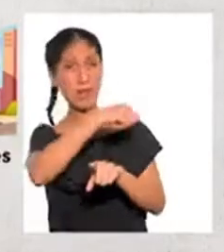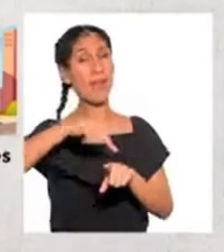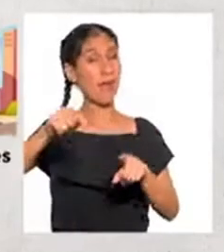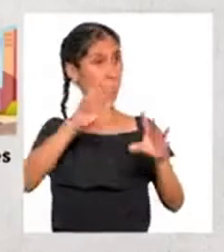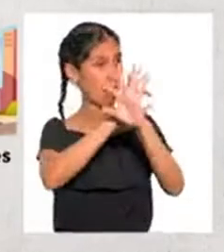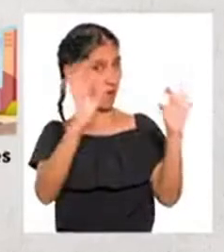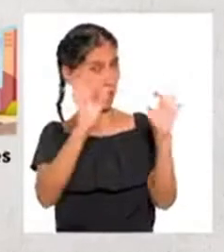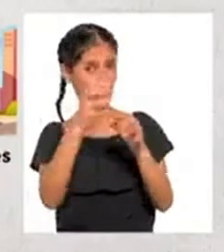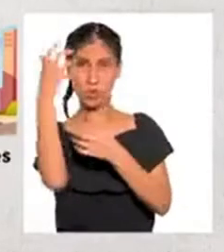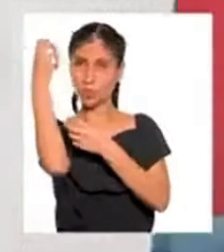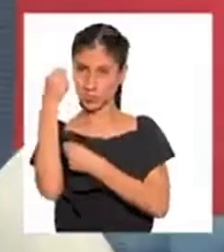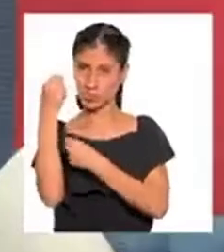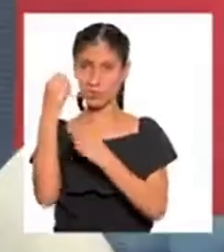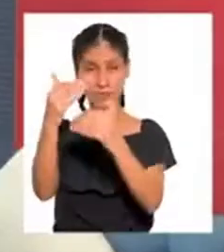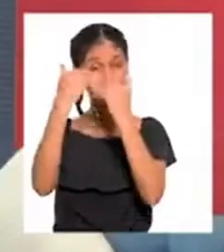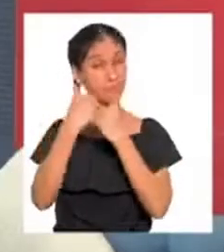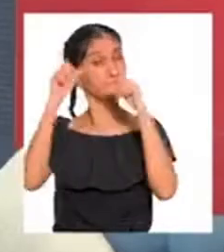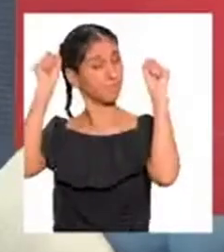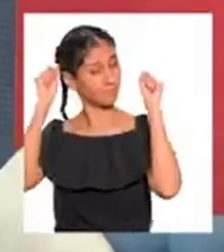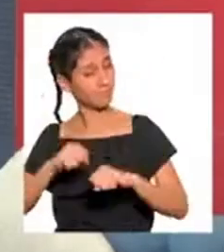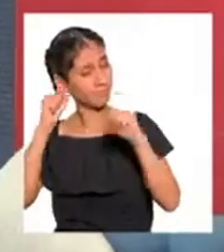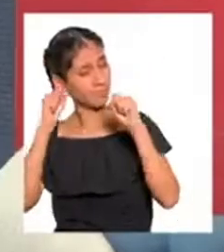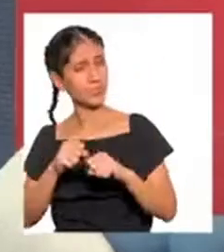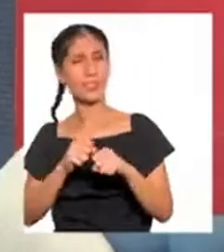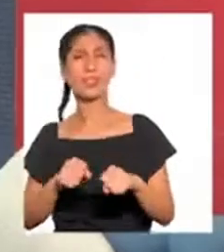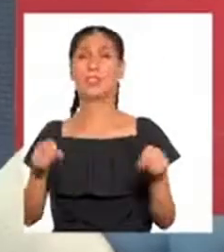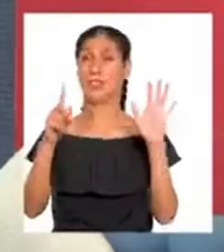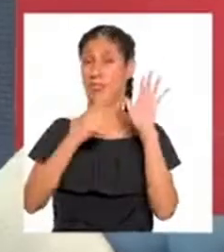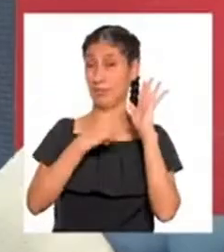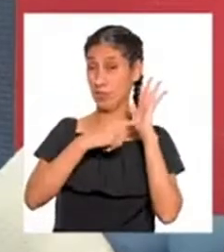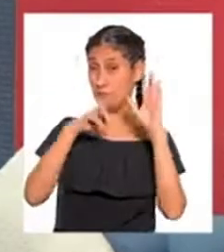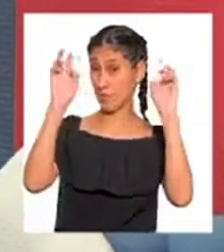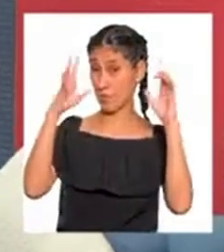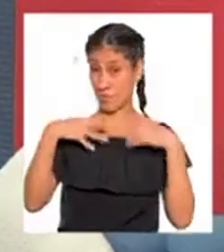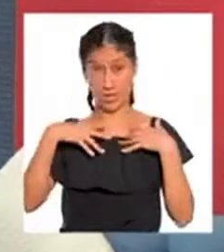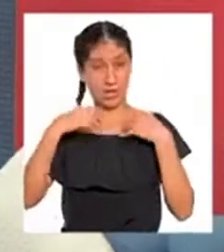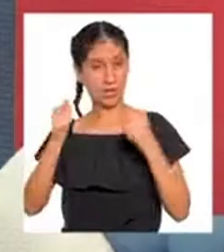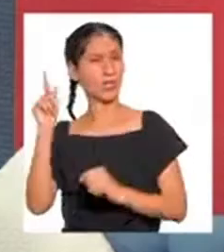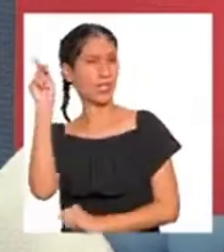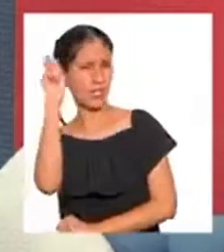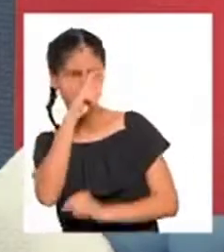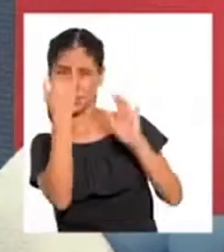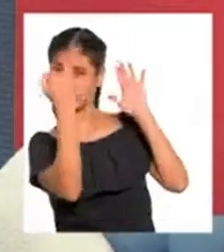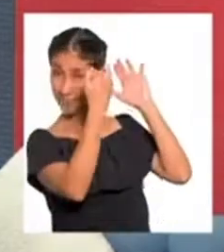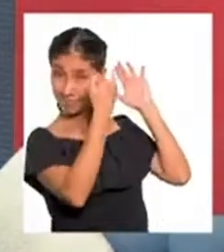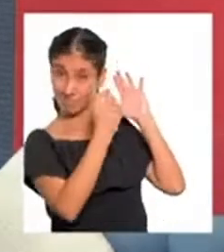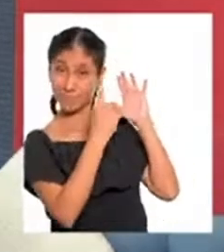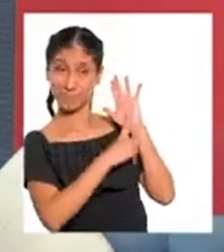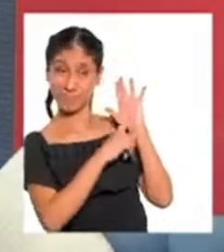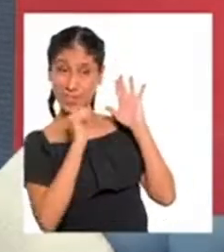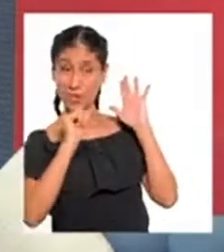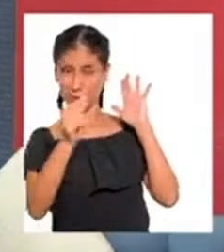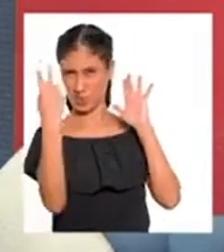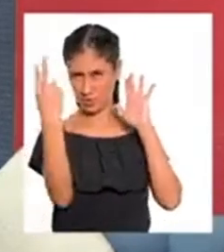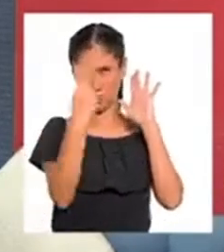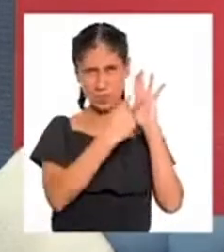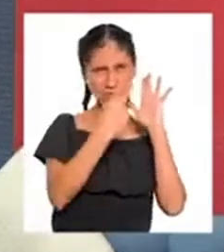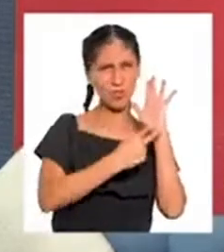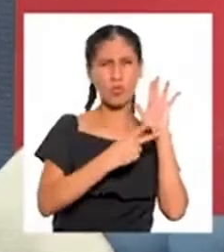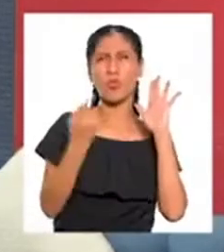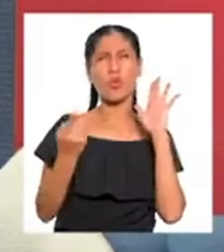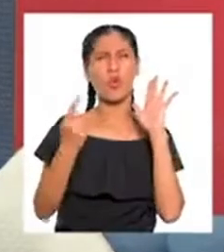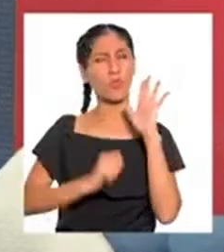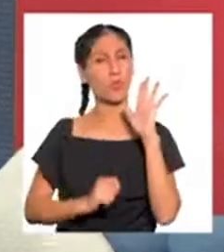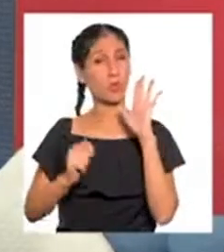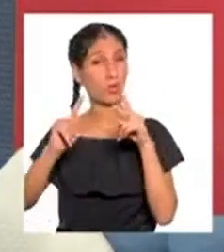y sustentables. Sí, es complejo el tema de la salud pública. Para seguir mirando el contexto en el que se presentaron las